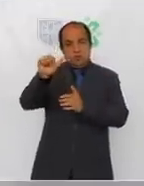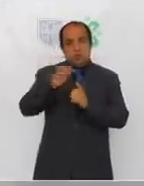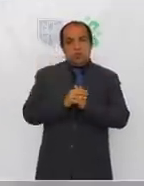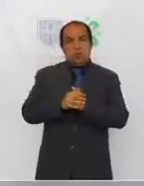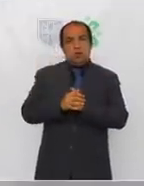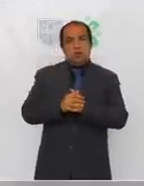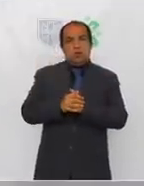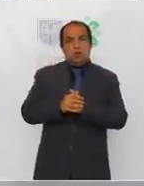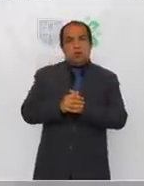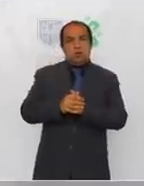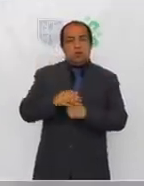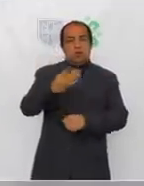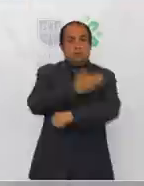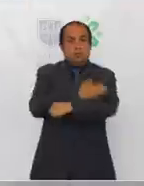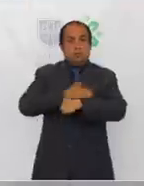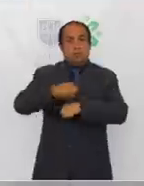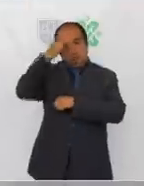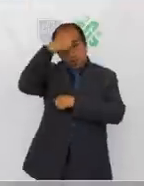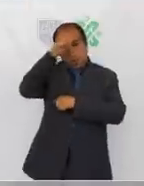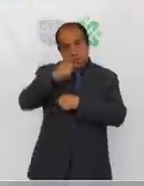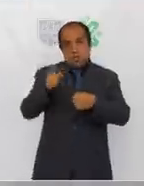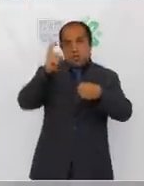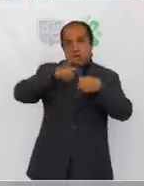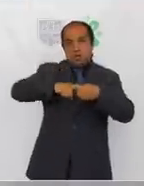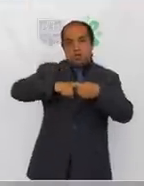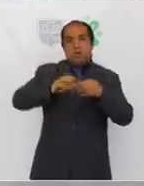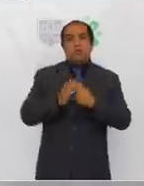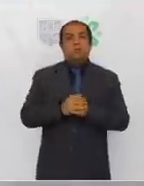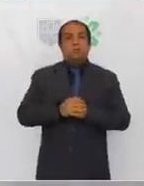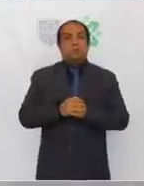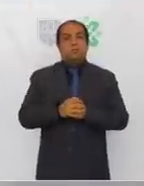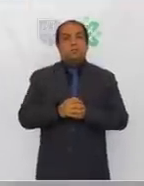acompaña, con su experiencia, y con la integración de